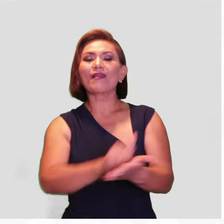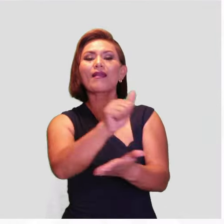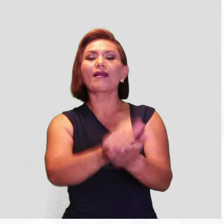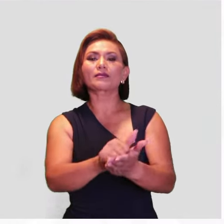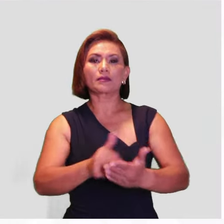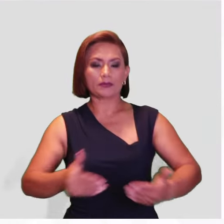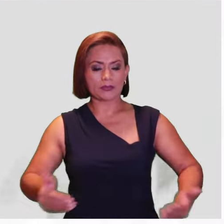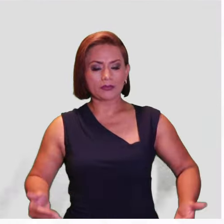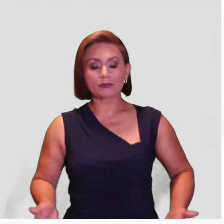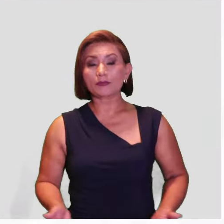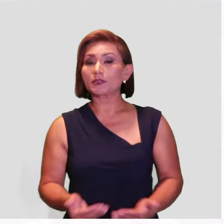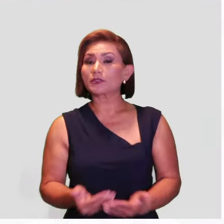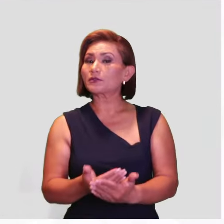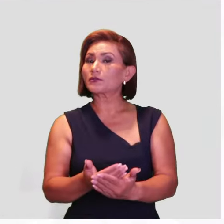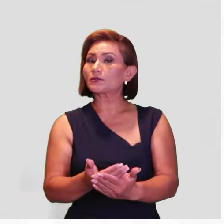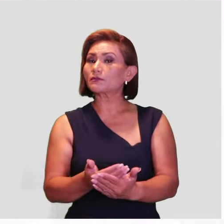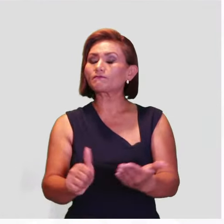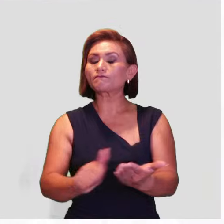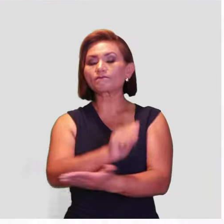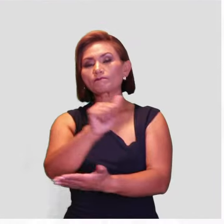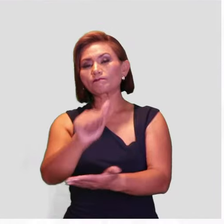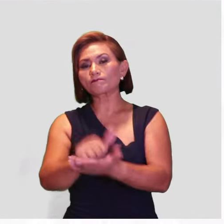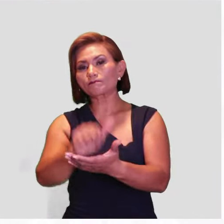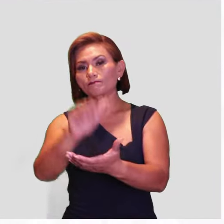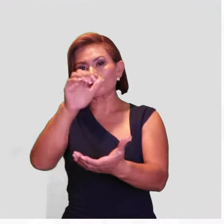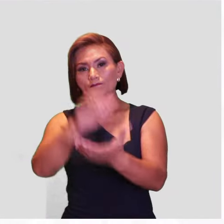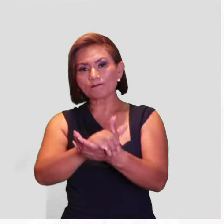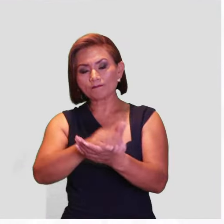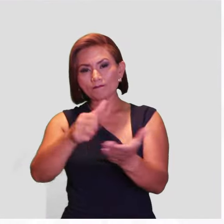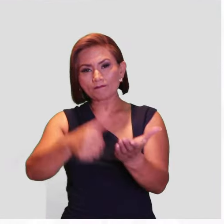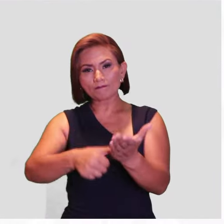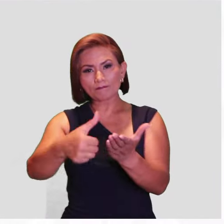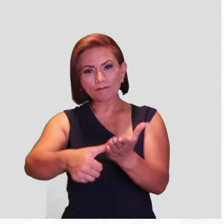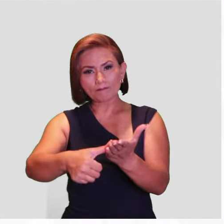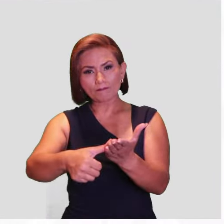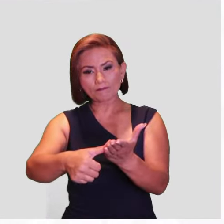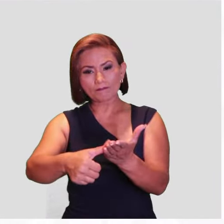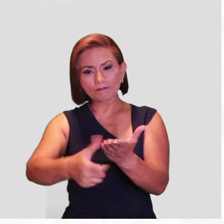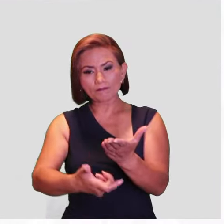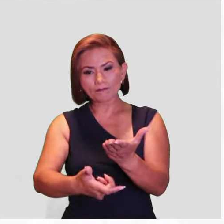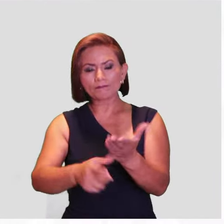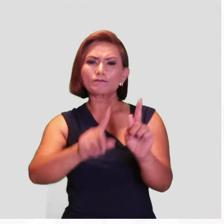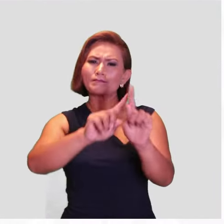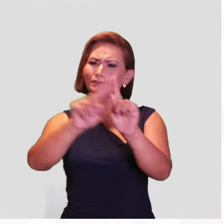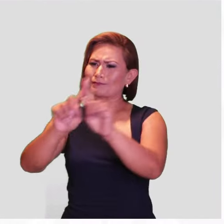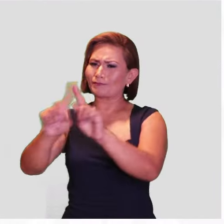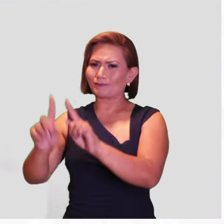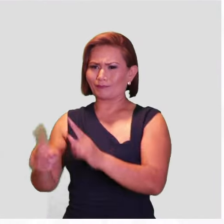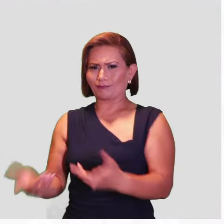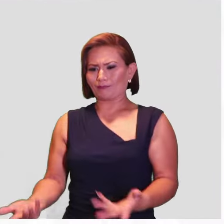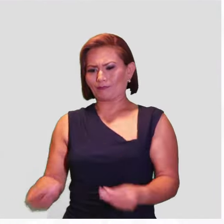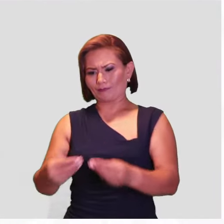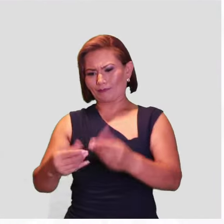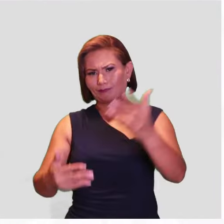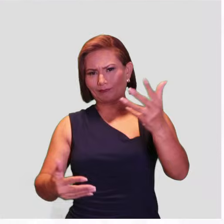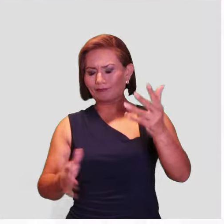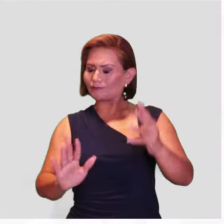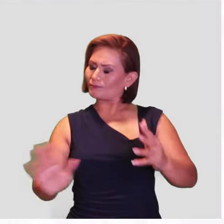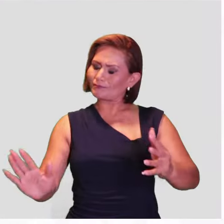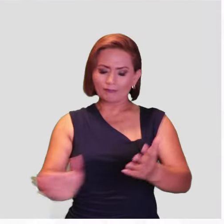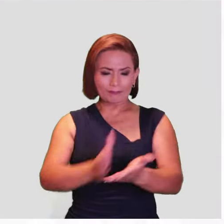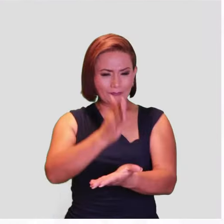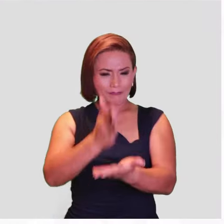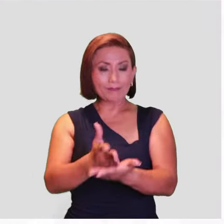nacimiento, las actas de matrimonio, las actas, que esos detalles, un gobierno que